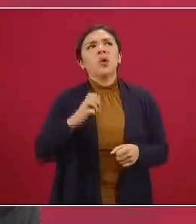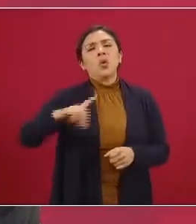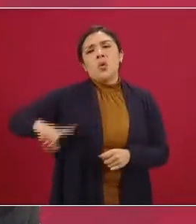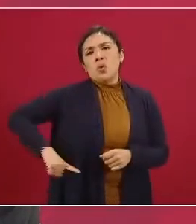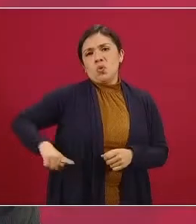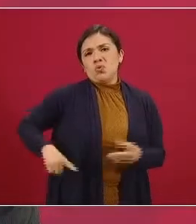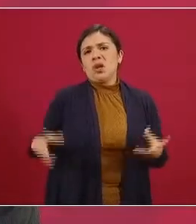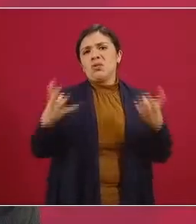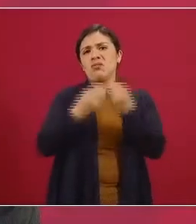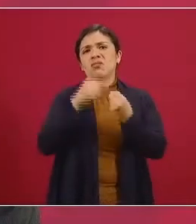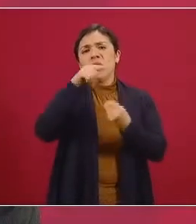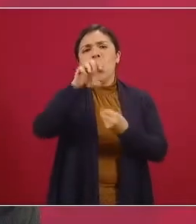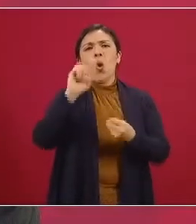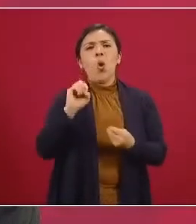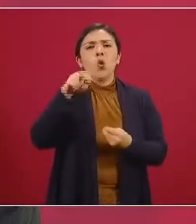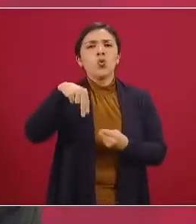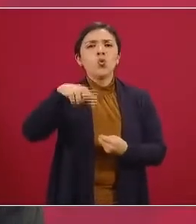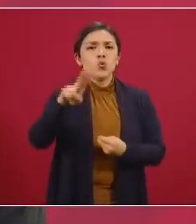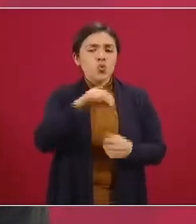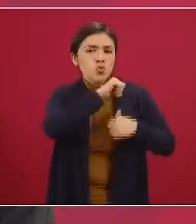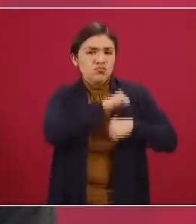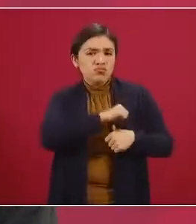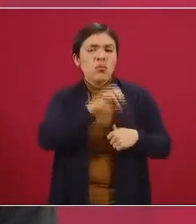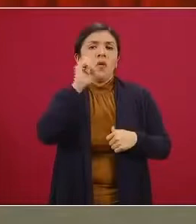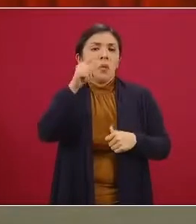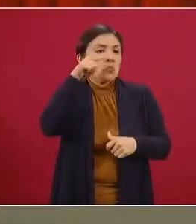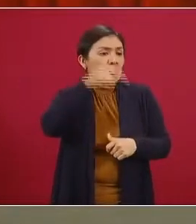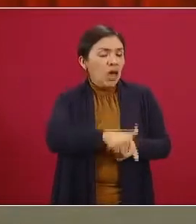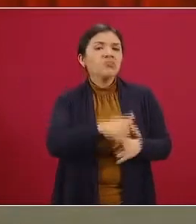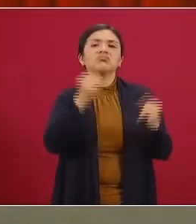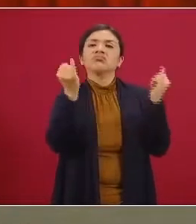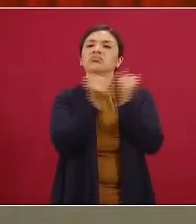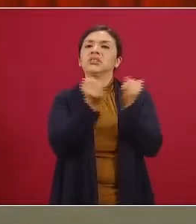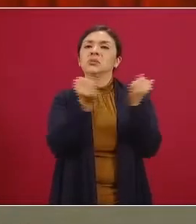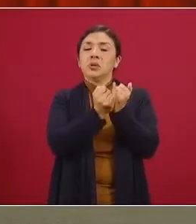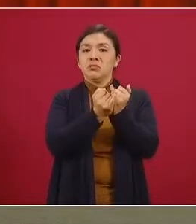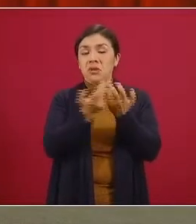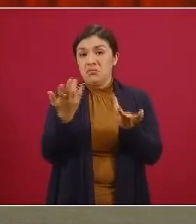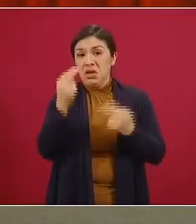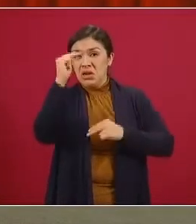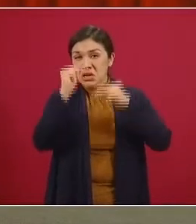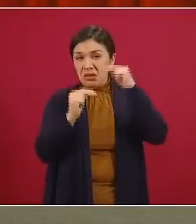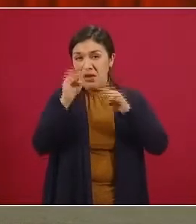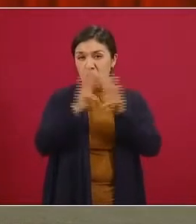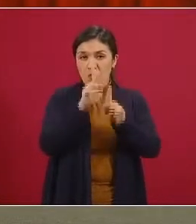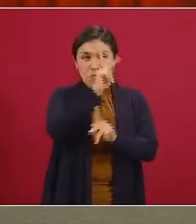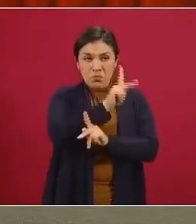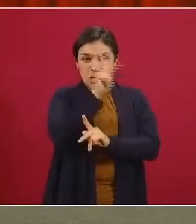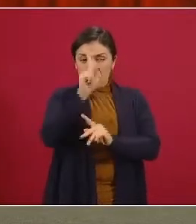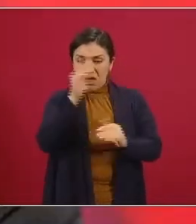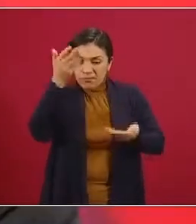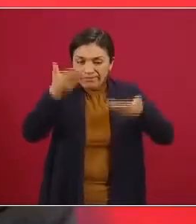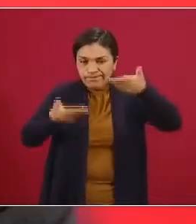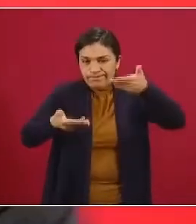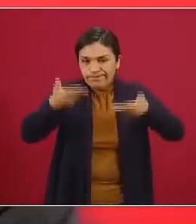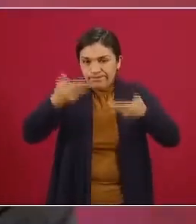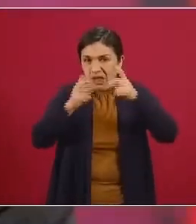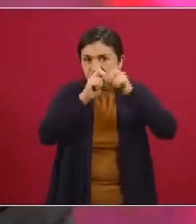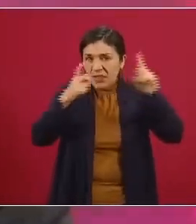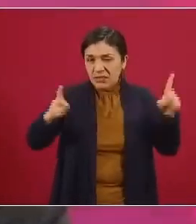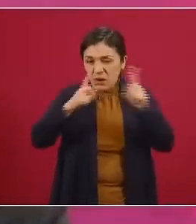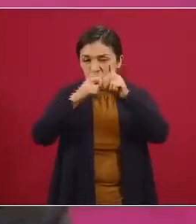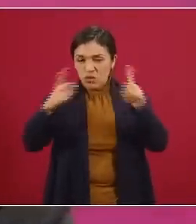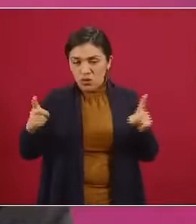miembros de la Organización de Naciones Unidas, y también encontraría que para niveles semejantes de